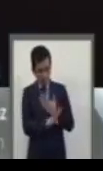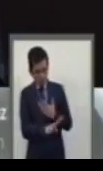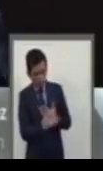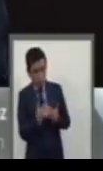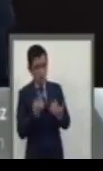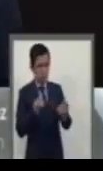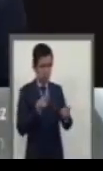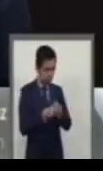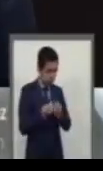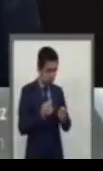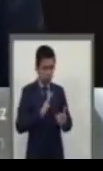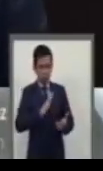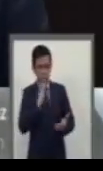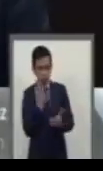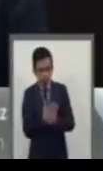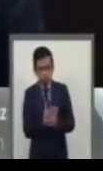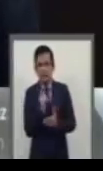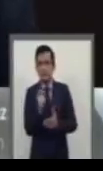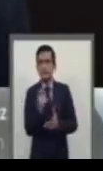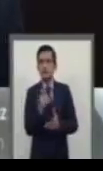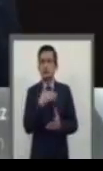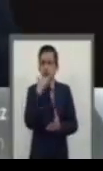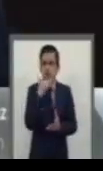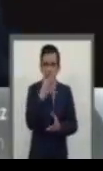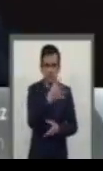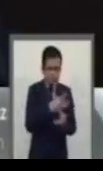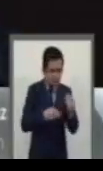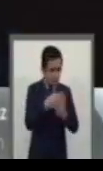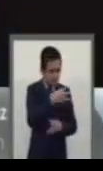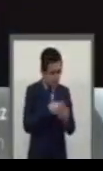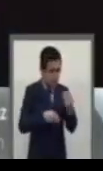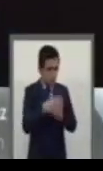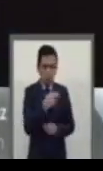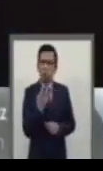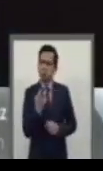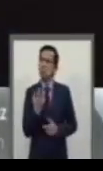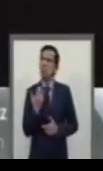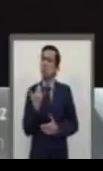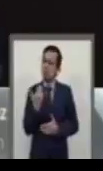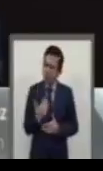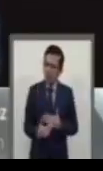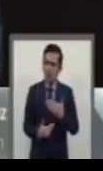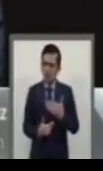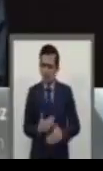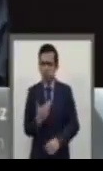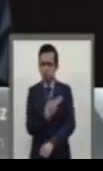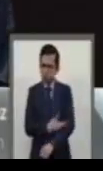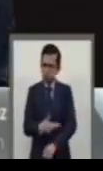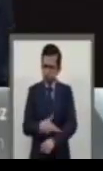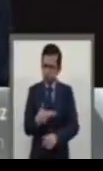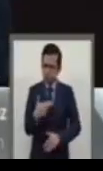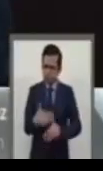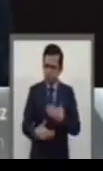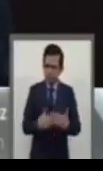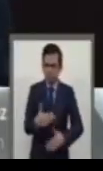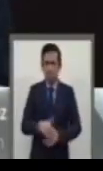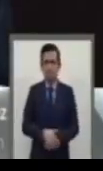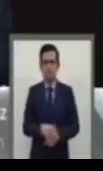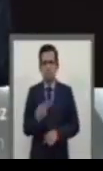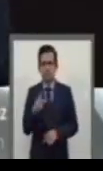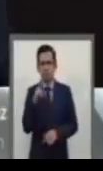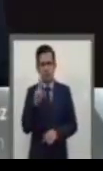y combate al blanqueo de capitales ha sido progresivo. Pero debemos reconocer que aún no estamos